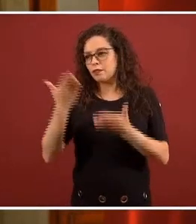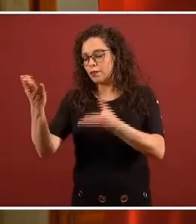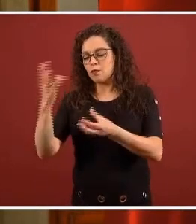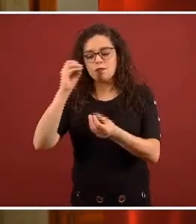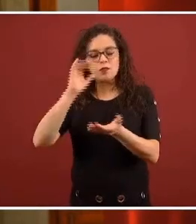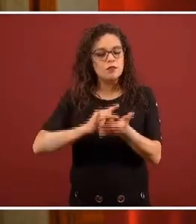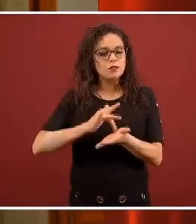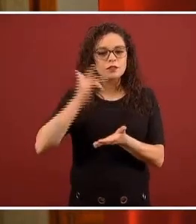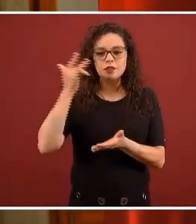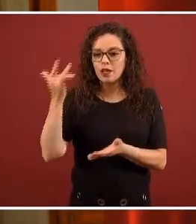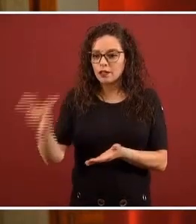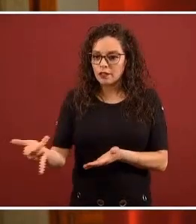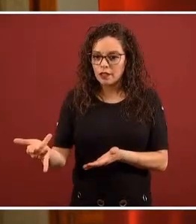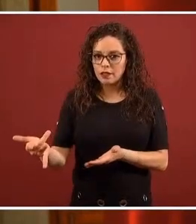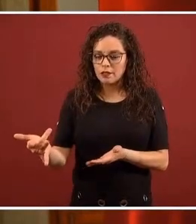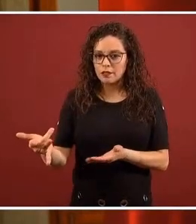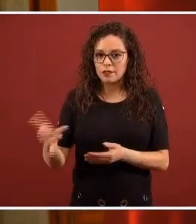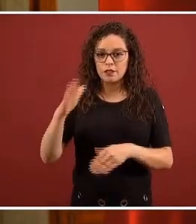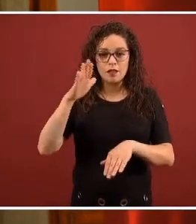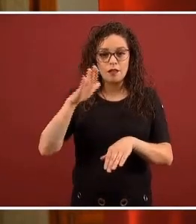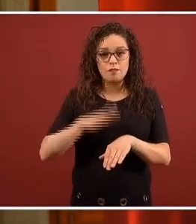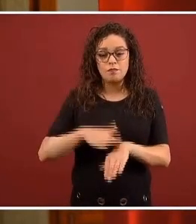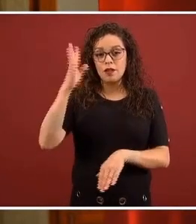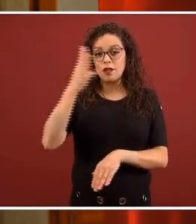que hacen mis más de